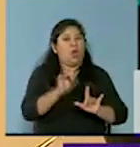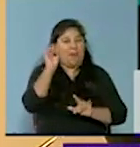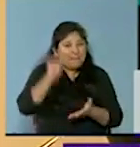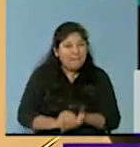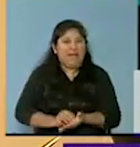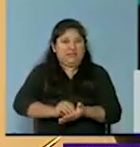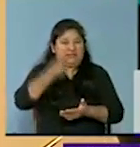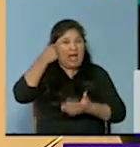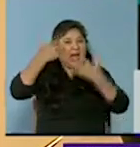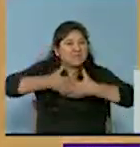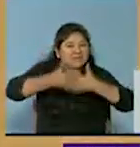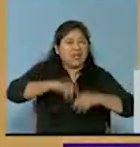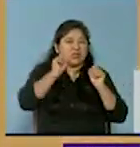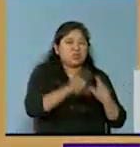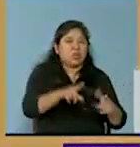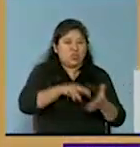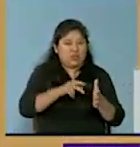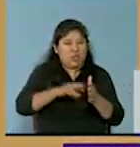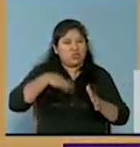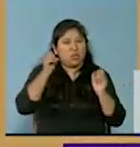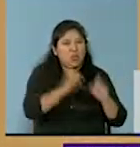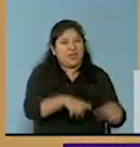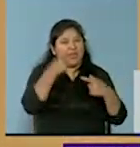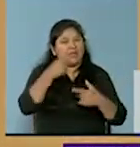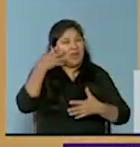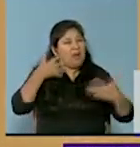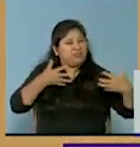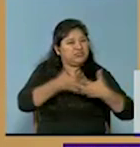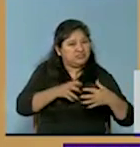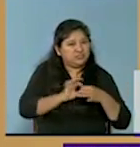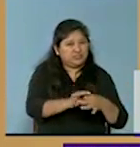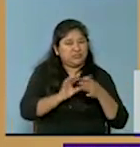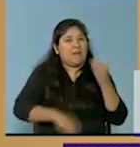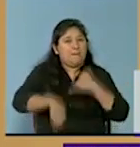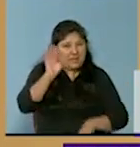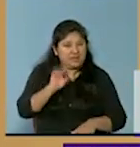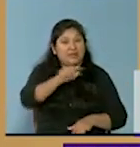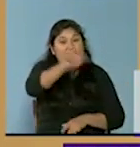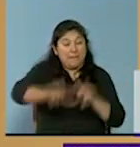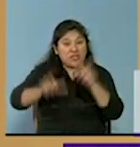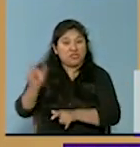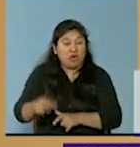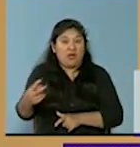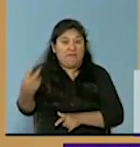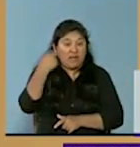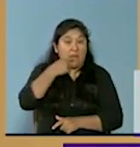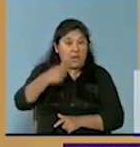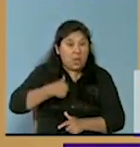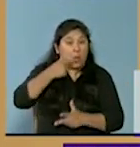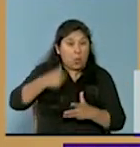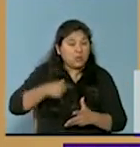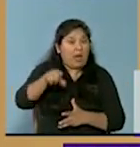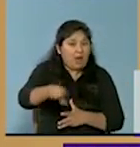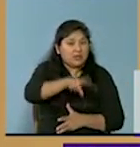y que la gente se interese por esa mirada ese cambio de foco realmente es muy positivo tiene un impacto social importante